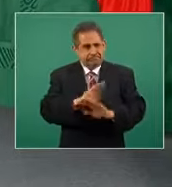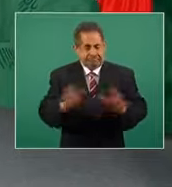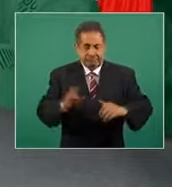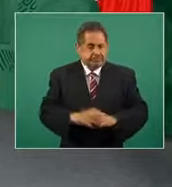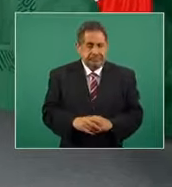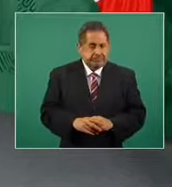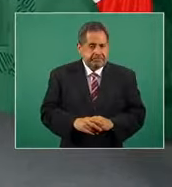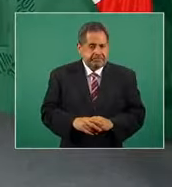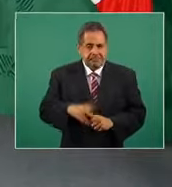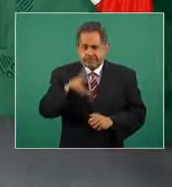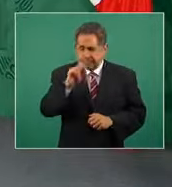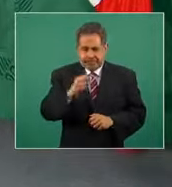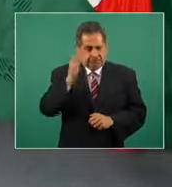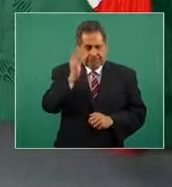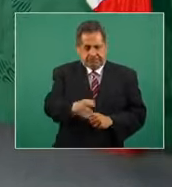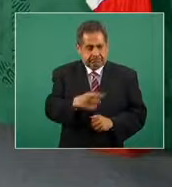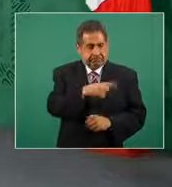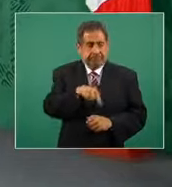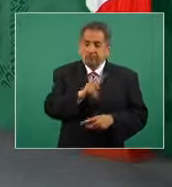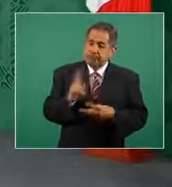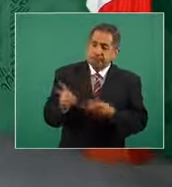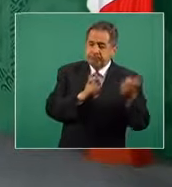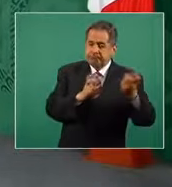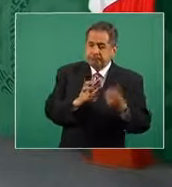no se acepta el robo.